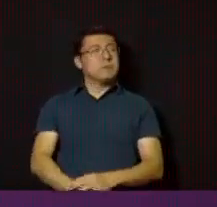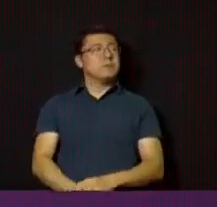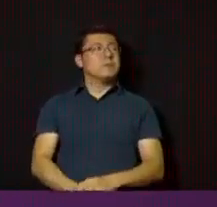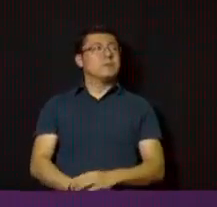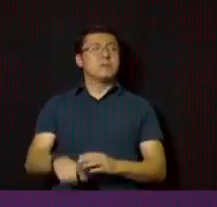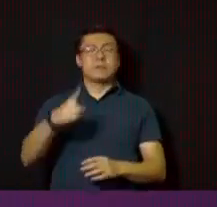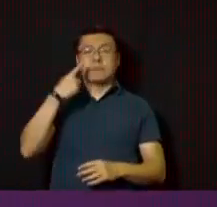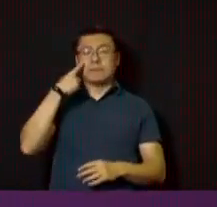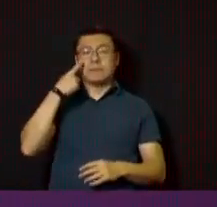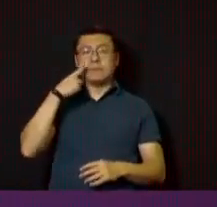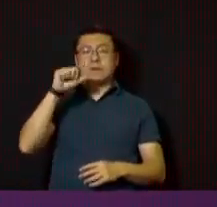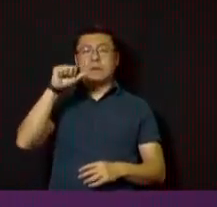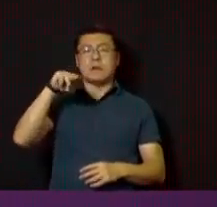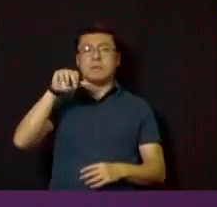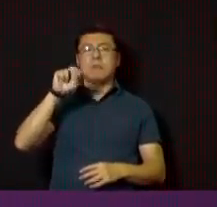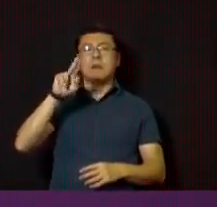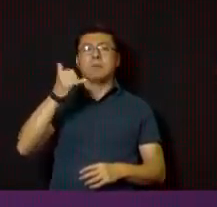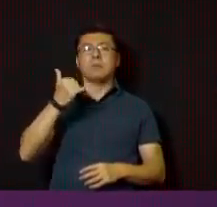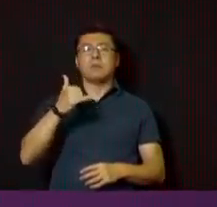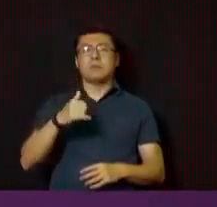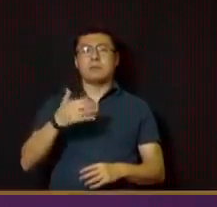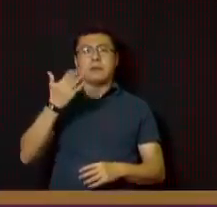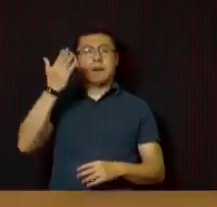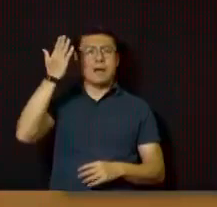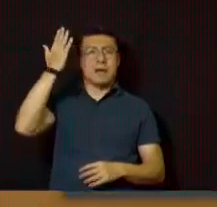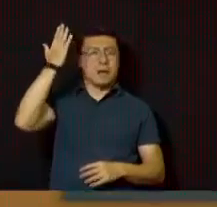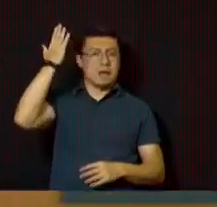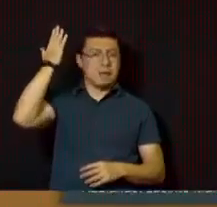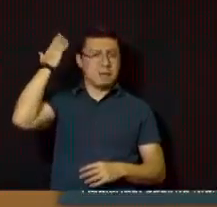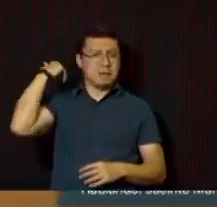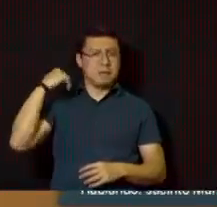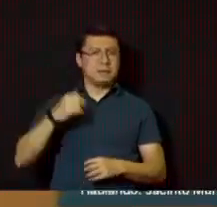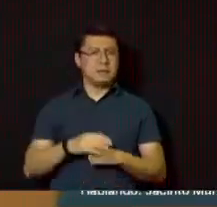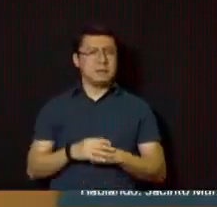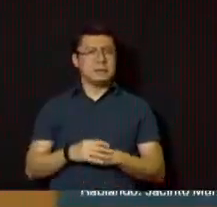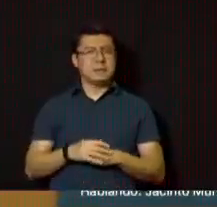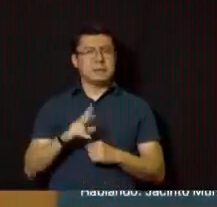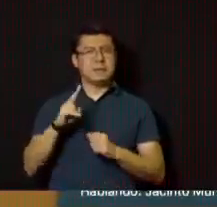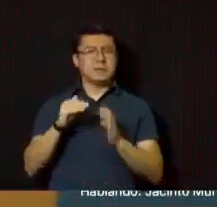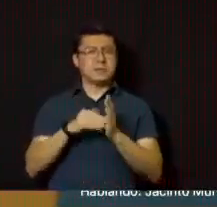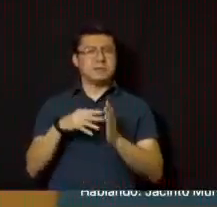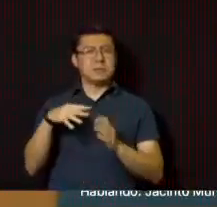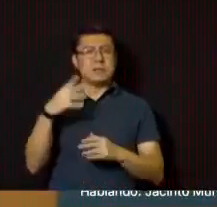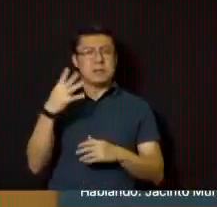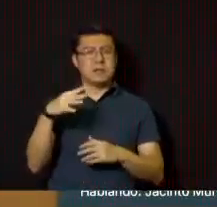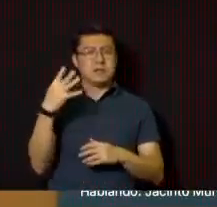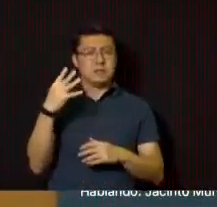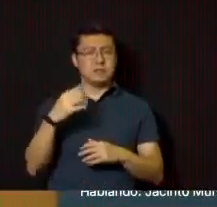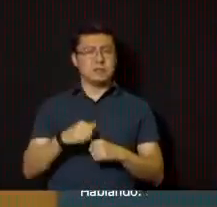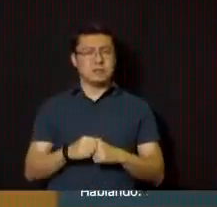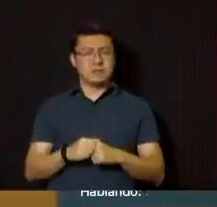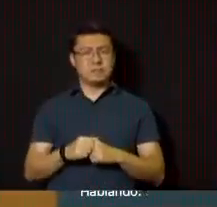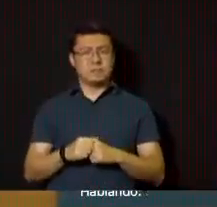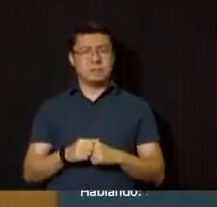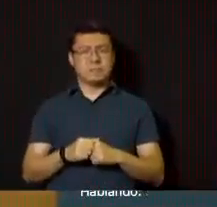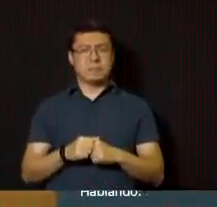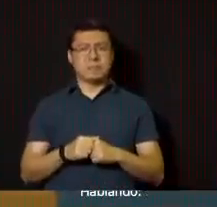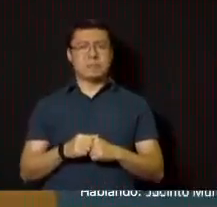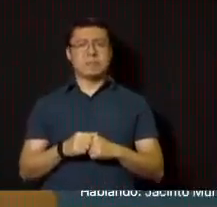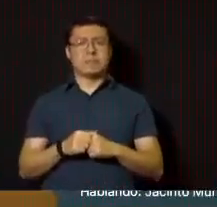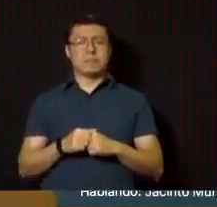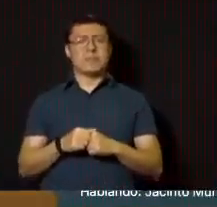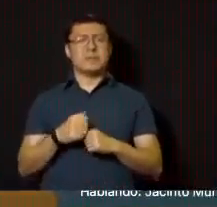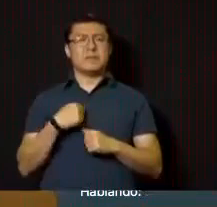Amaury, aquel entonces, cuando el 2014, algo que me pasó muy fuerte